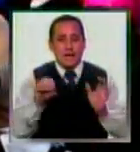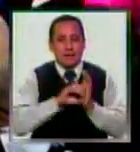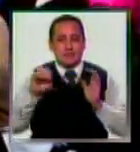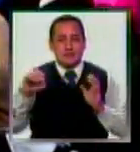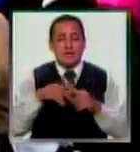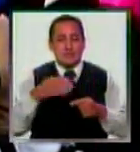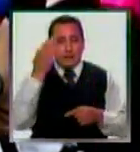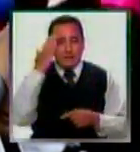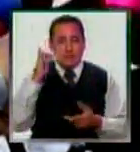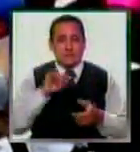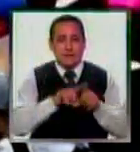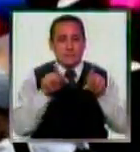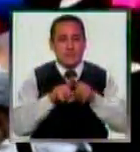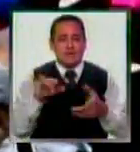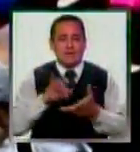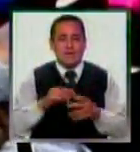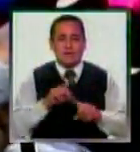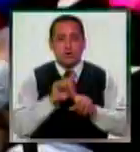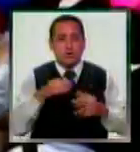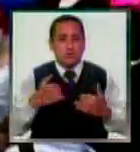que tomar en cuenta que